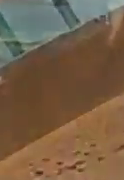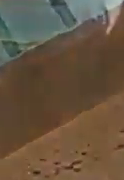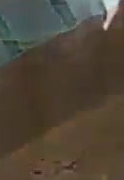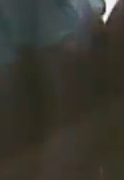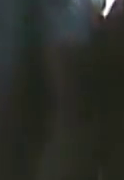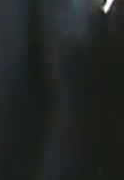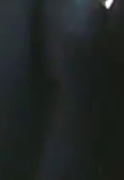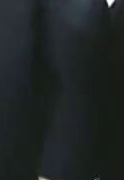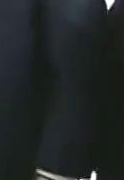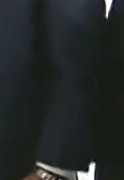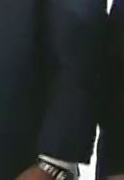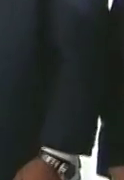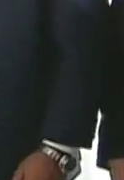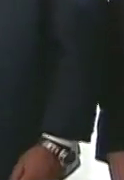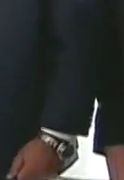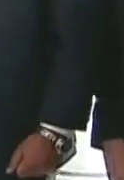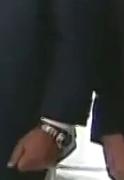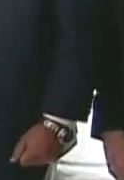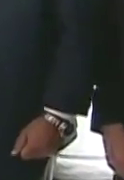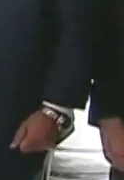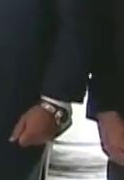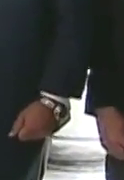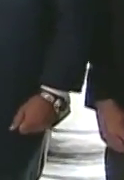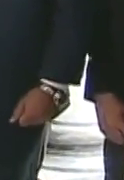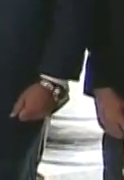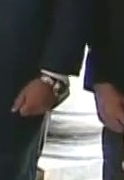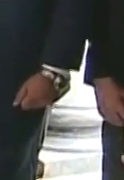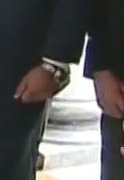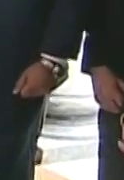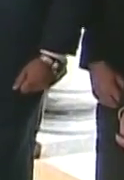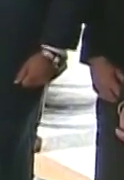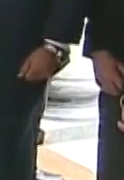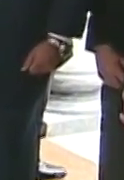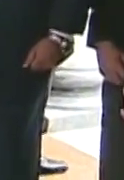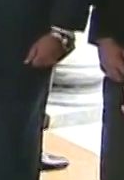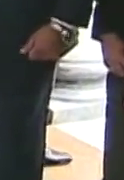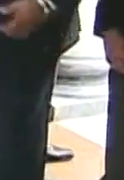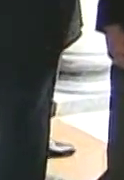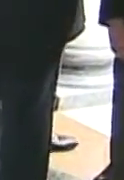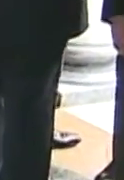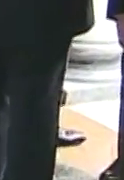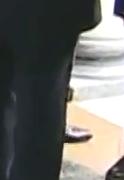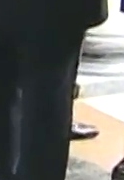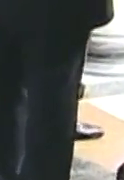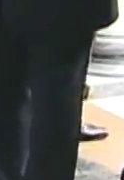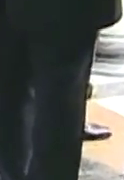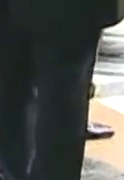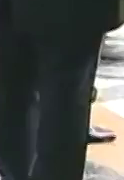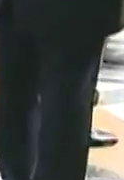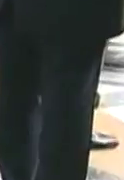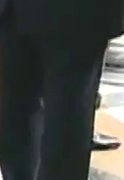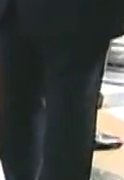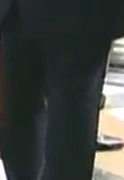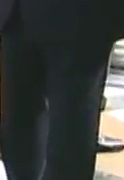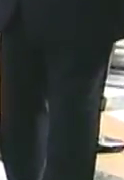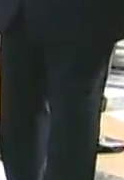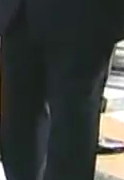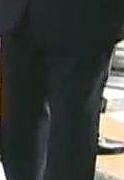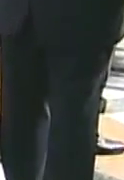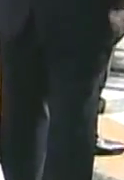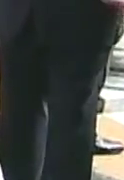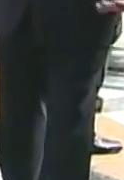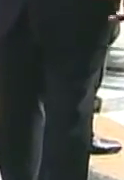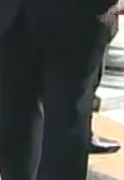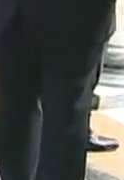esta importante actividad que se realiza en la ciudad capital. Vemos allí precisamente lo que es la exposición de un artista de Turquía, quien le hace